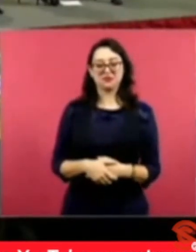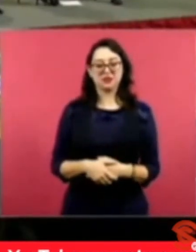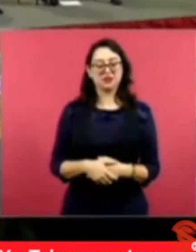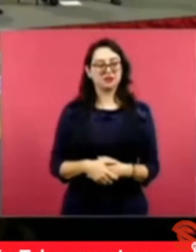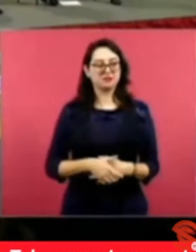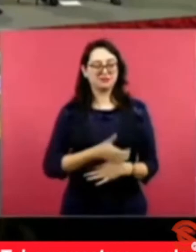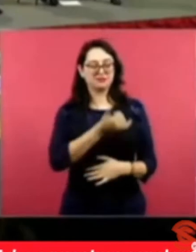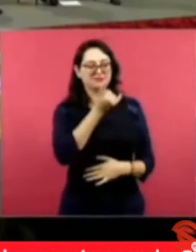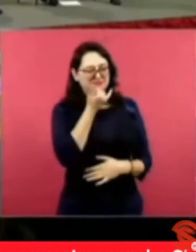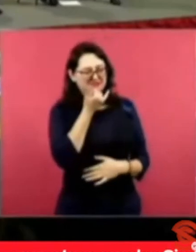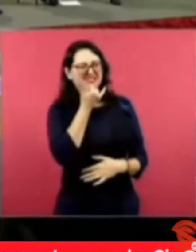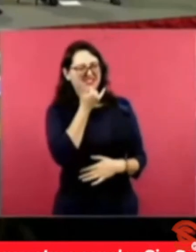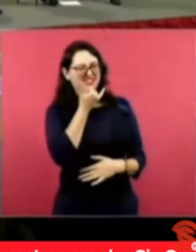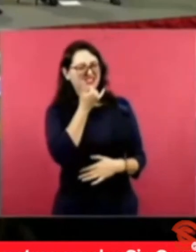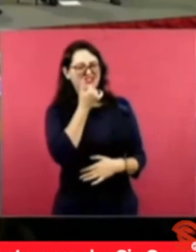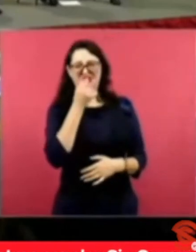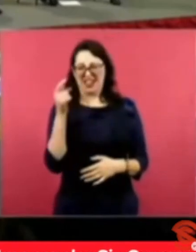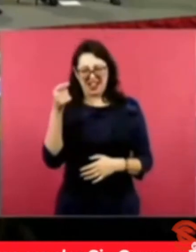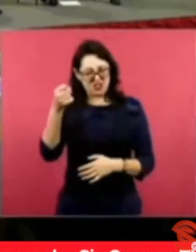tienen esa cultura.